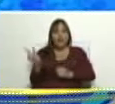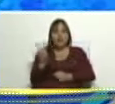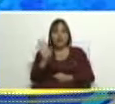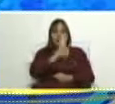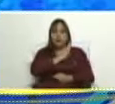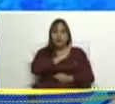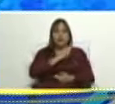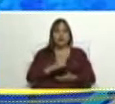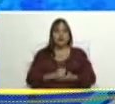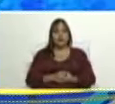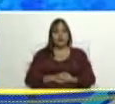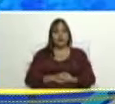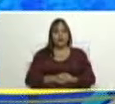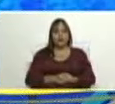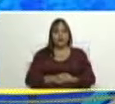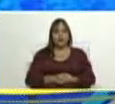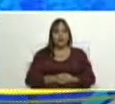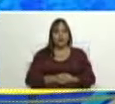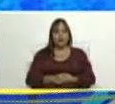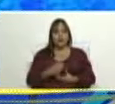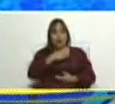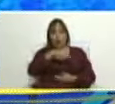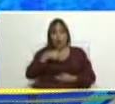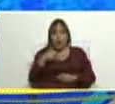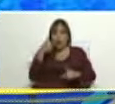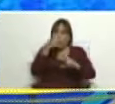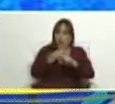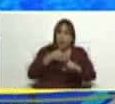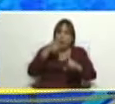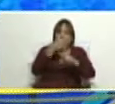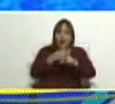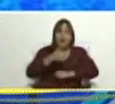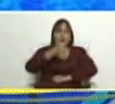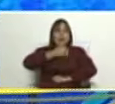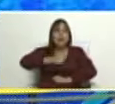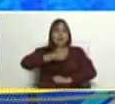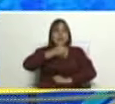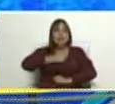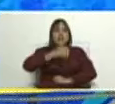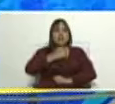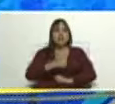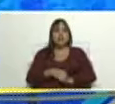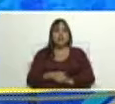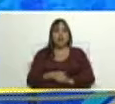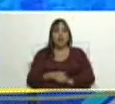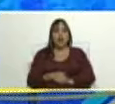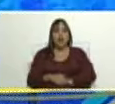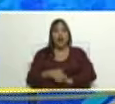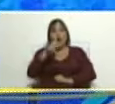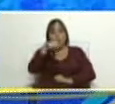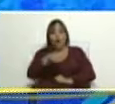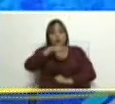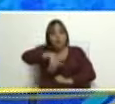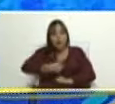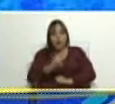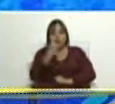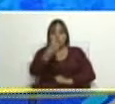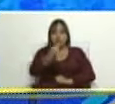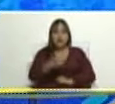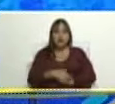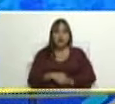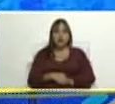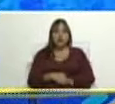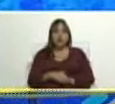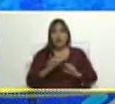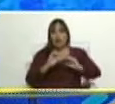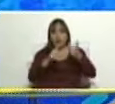venezolana. Hemos resistido heroicamente y hoy estamos en condiciones de decir, a